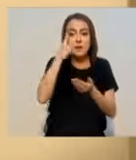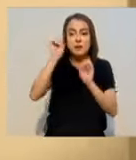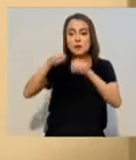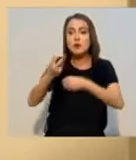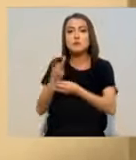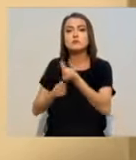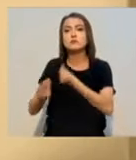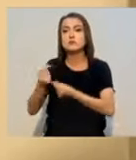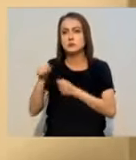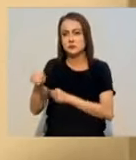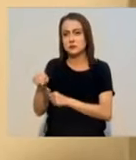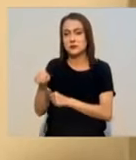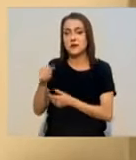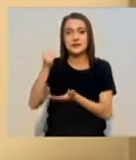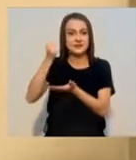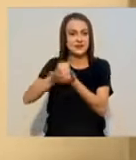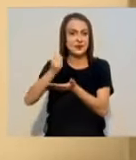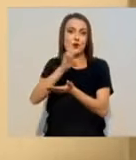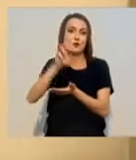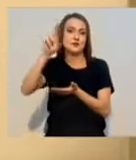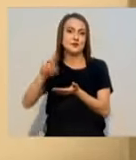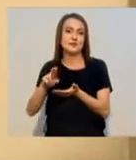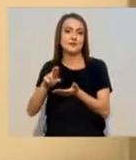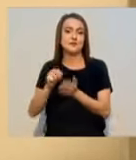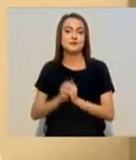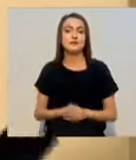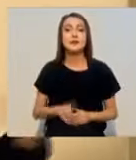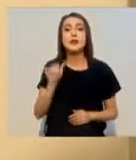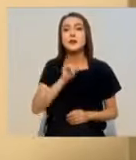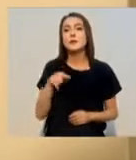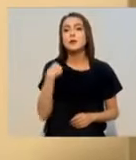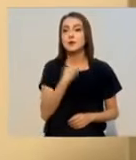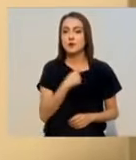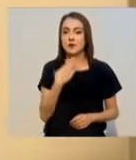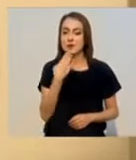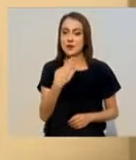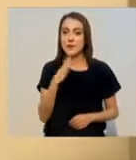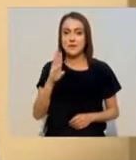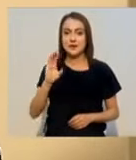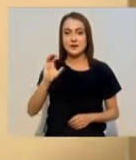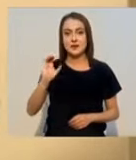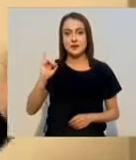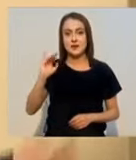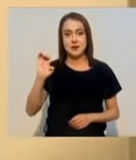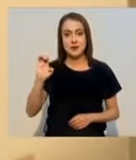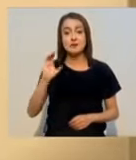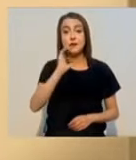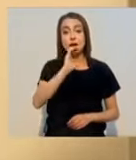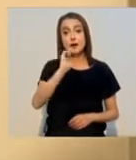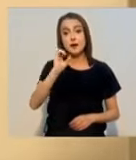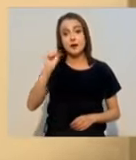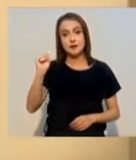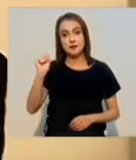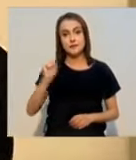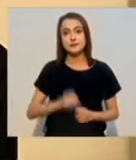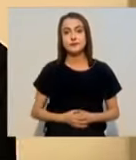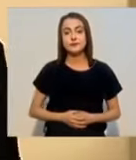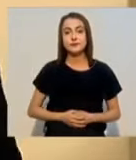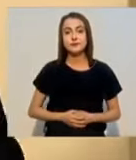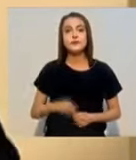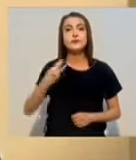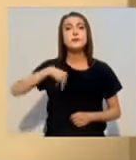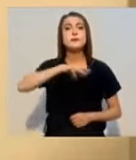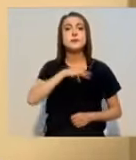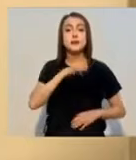de un medicamento con sello nacional. Igualmente agradecemos al BCIE, a la Caja Costarricense del Seguro Social,